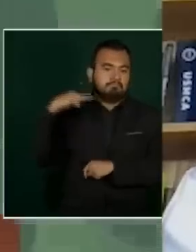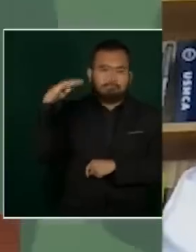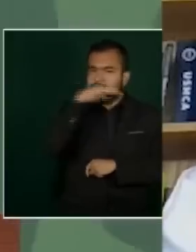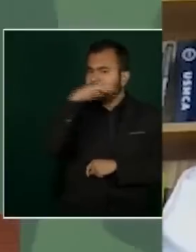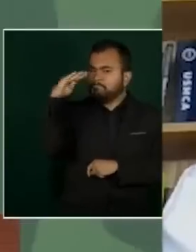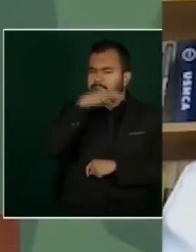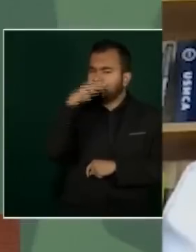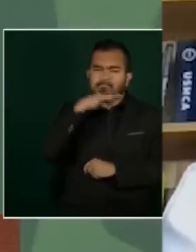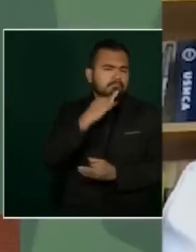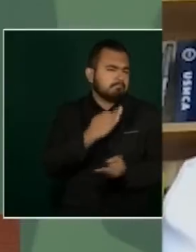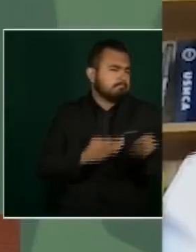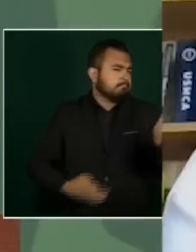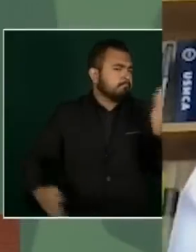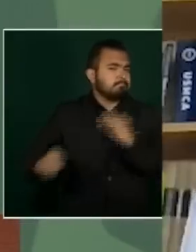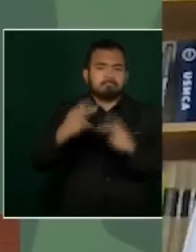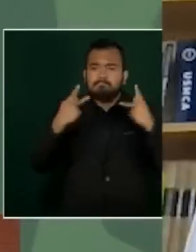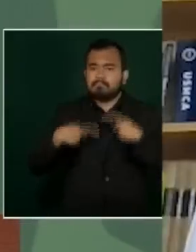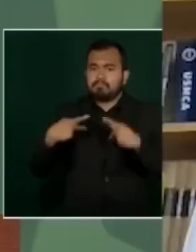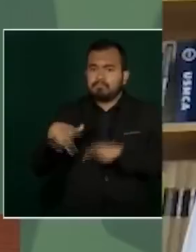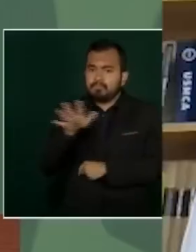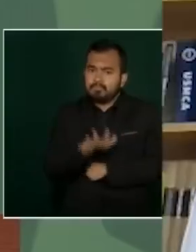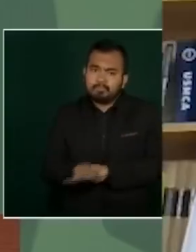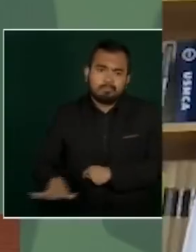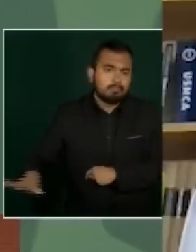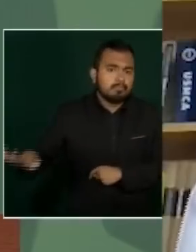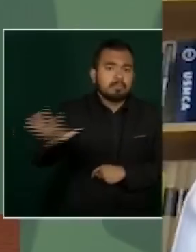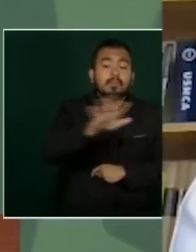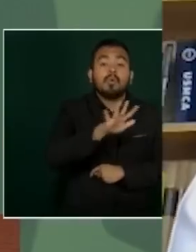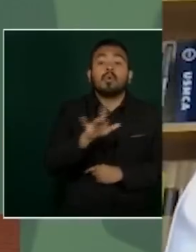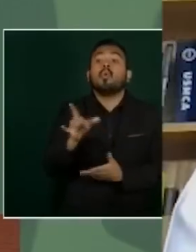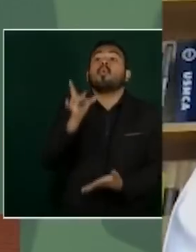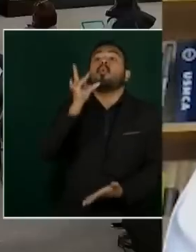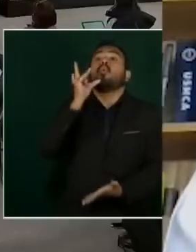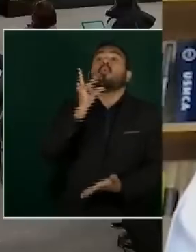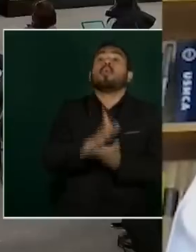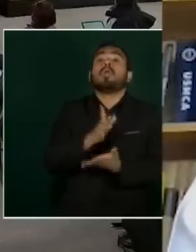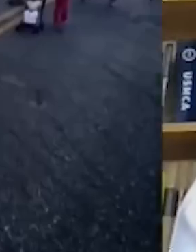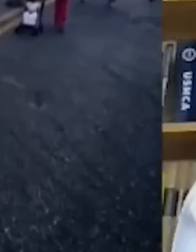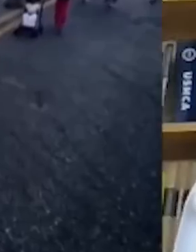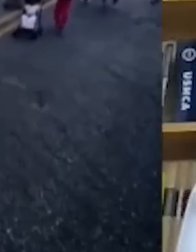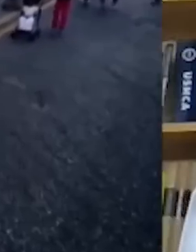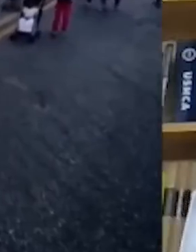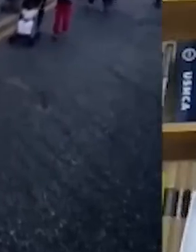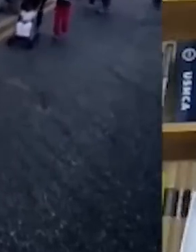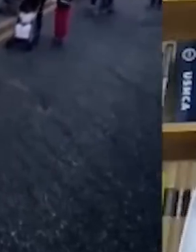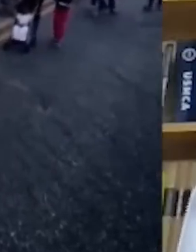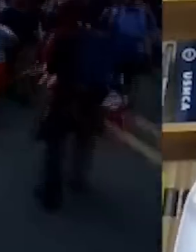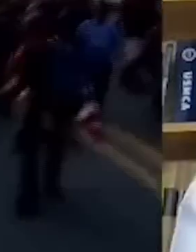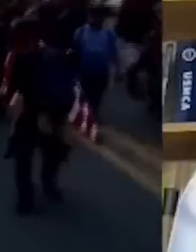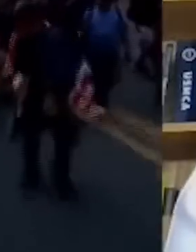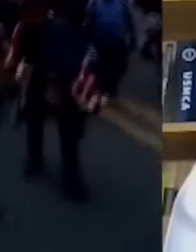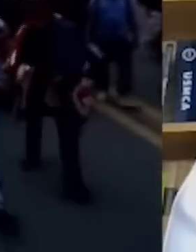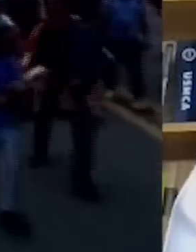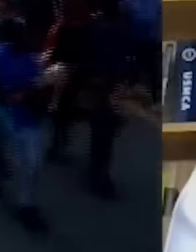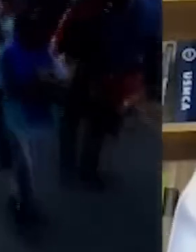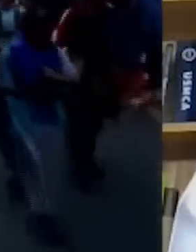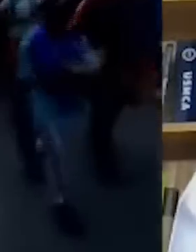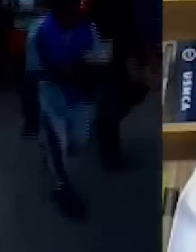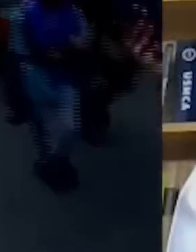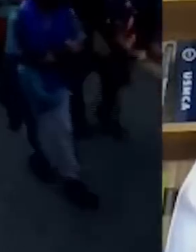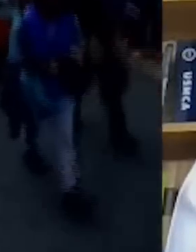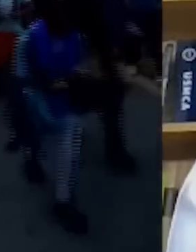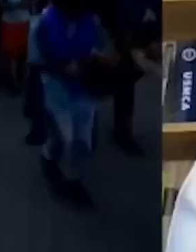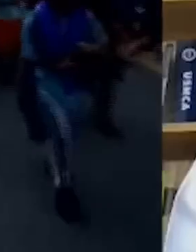puntos a favor, no necesariamente avala ese humanismo, ¿sí? Y yo creo que